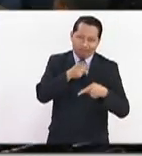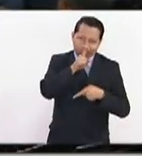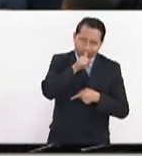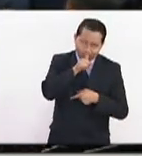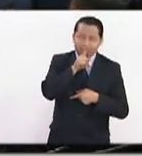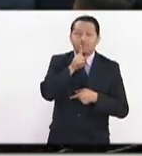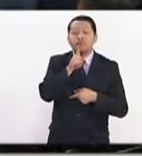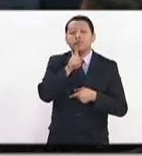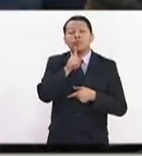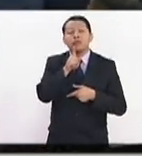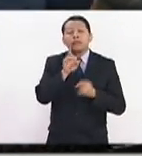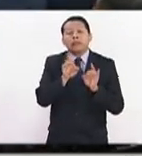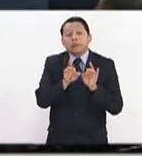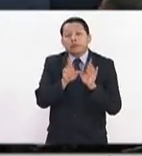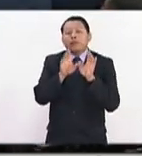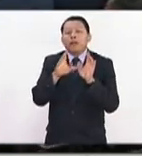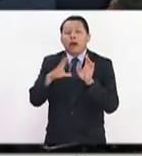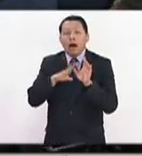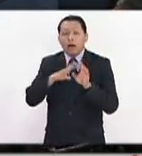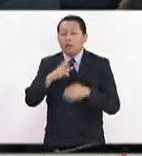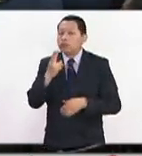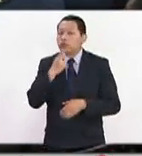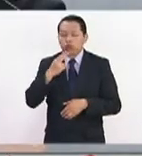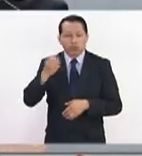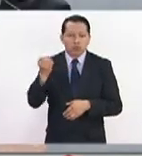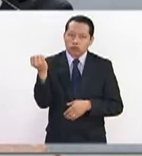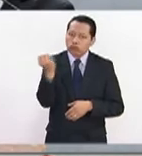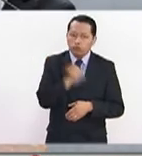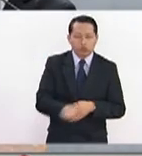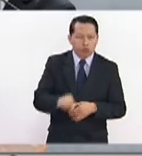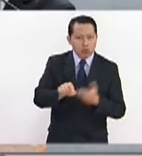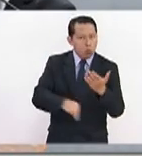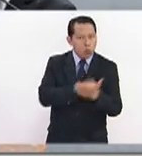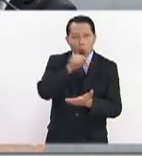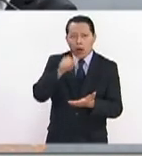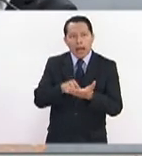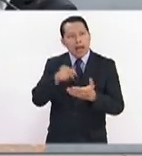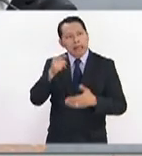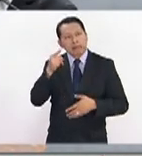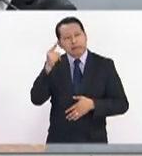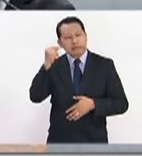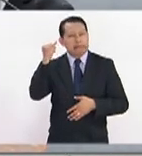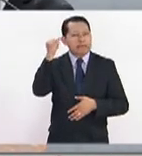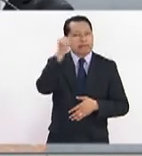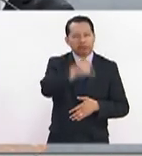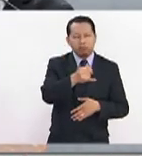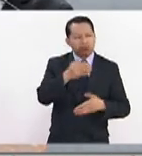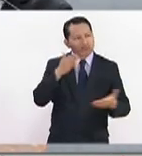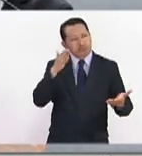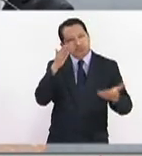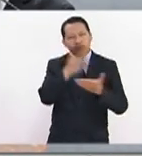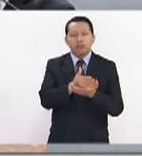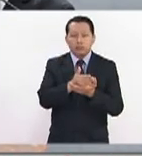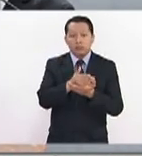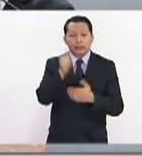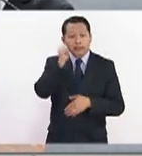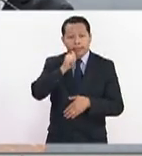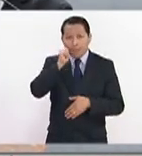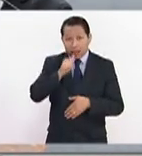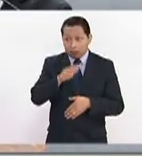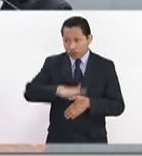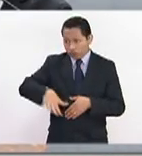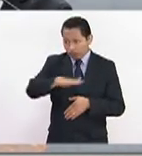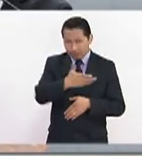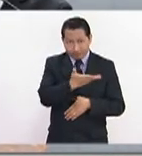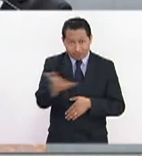eventos que nos ocupaba ir de inmediato a zonas afectadas, y el Estado Mayor siempre tuvo